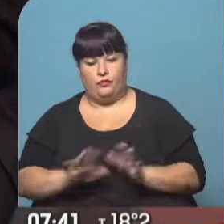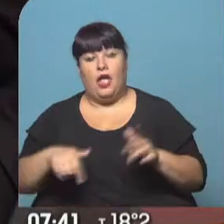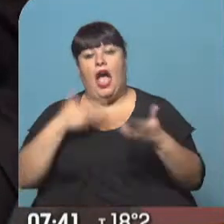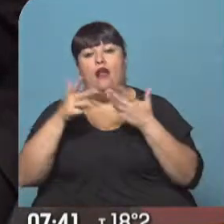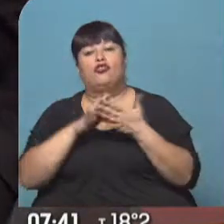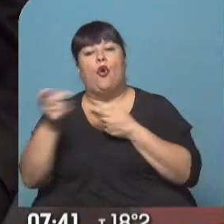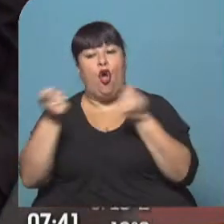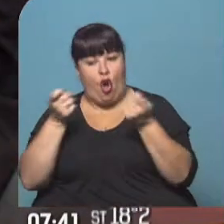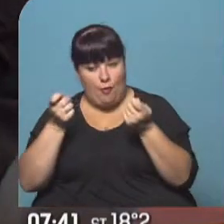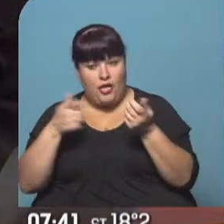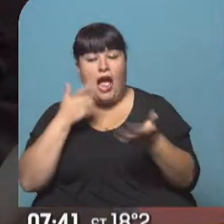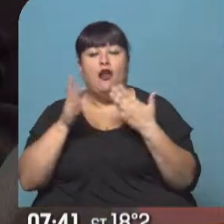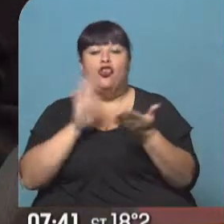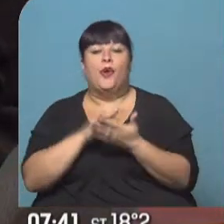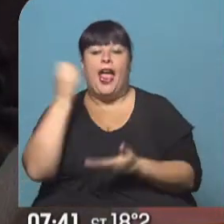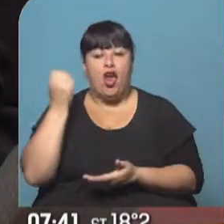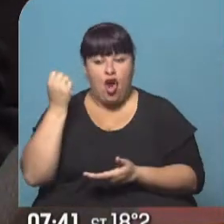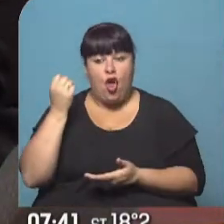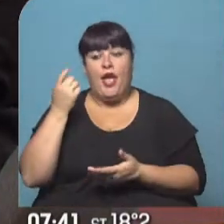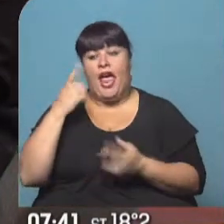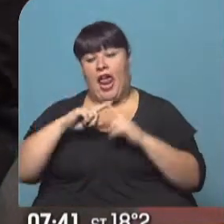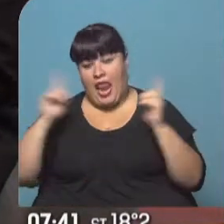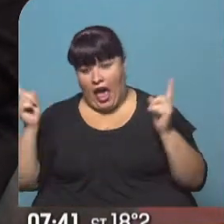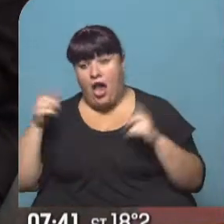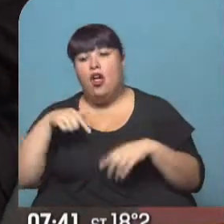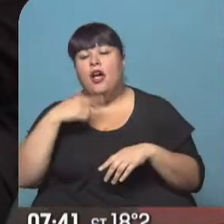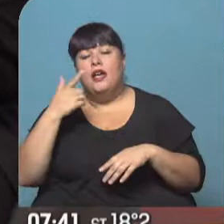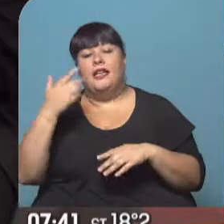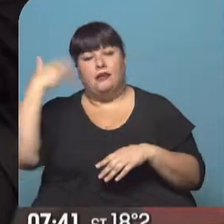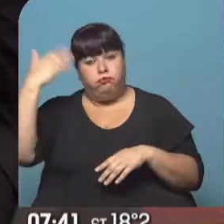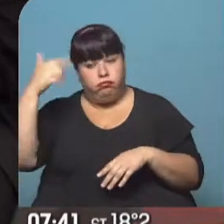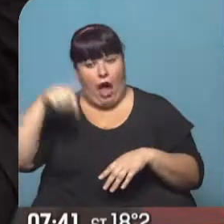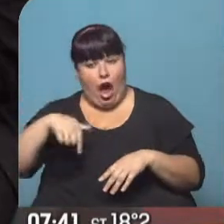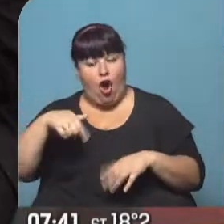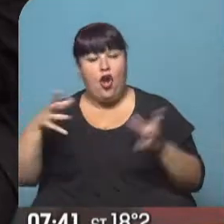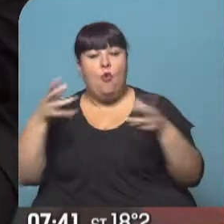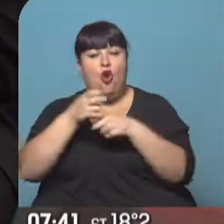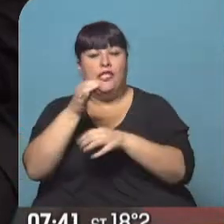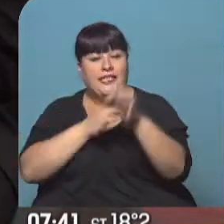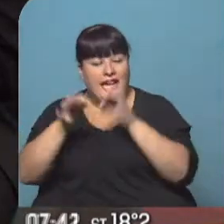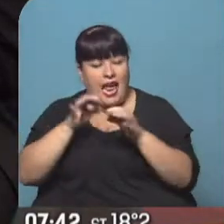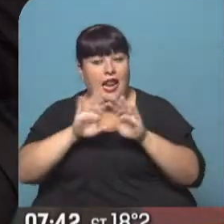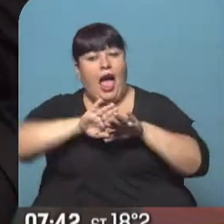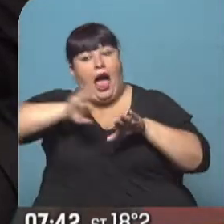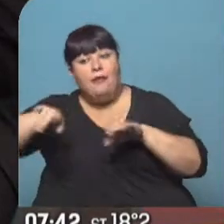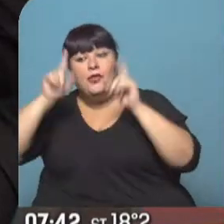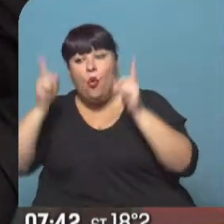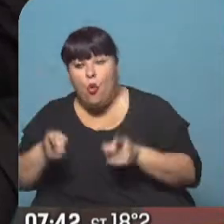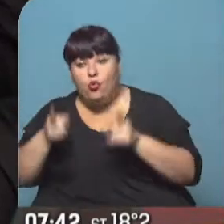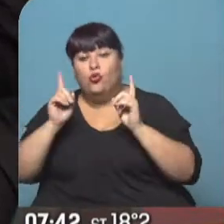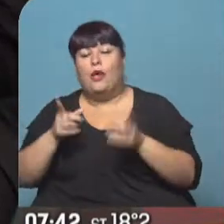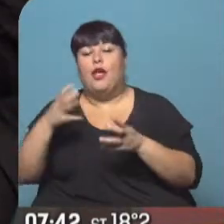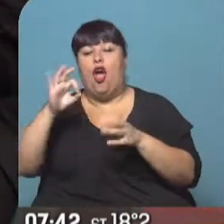Vamos a hablar de comercio, vamos a hablar de economía sustentable. Y este simposio está llevando a cabo en la Bolsa de Cereales en forma paralela a